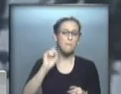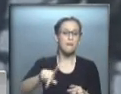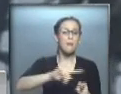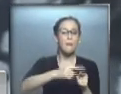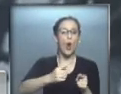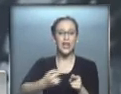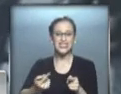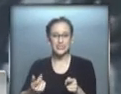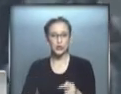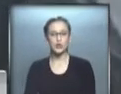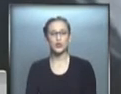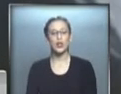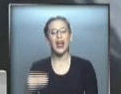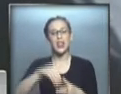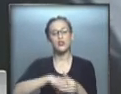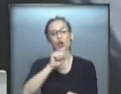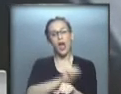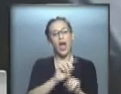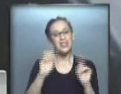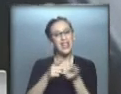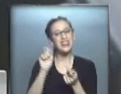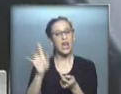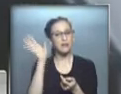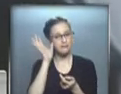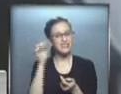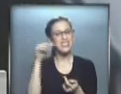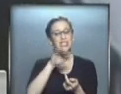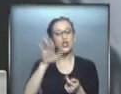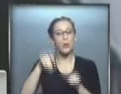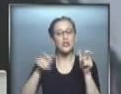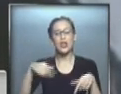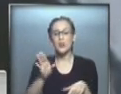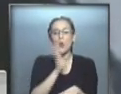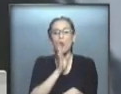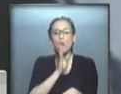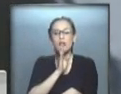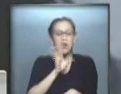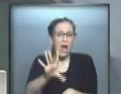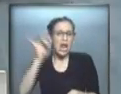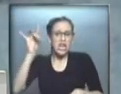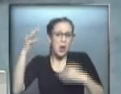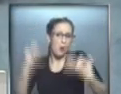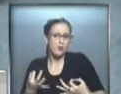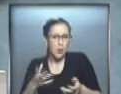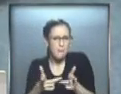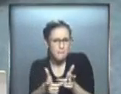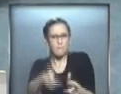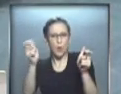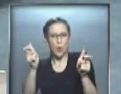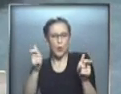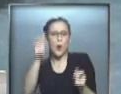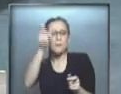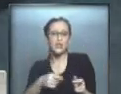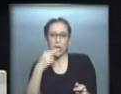en la cárcel romana de regina coeli y 75 judíos escogidos al azar fueron fusilados por los